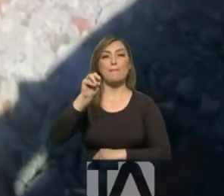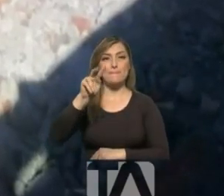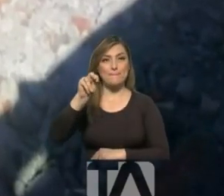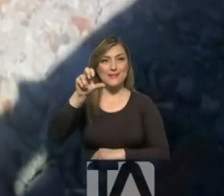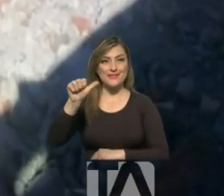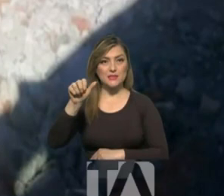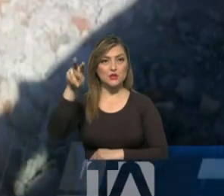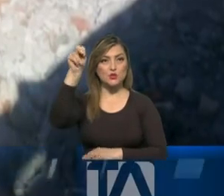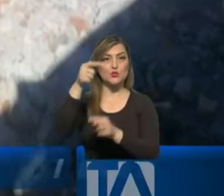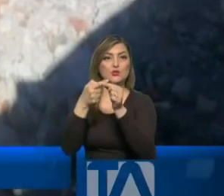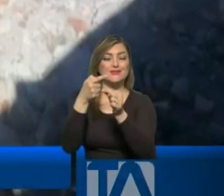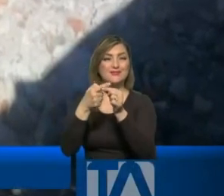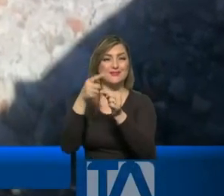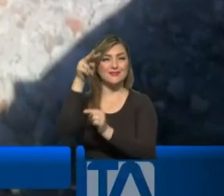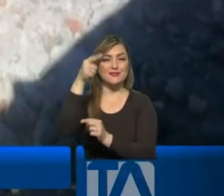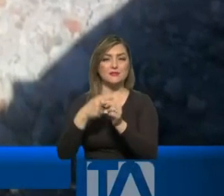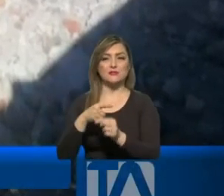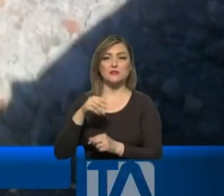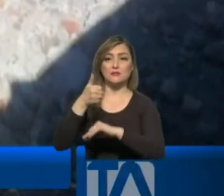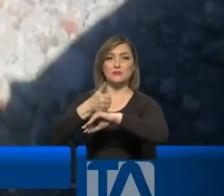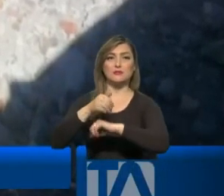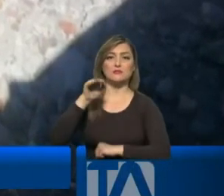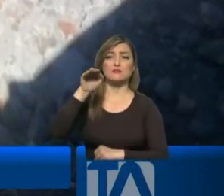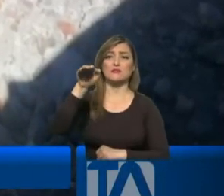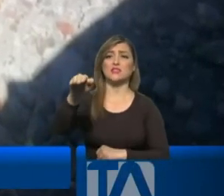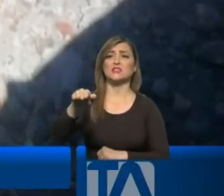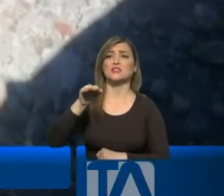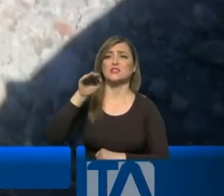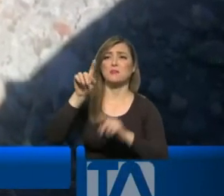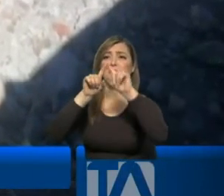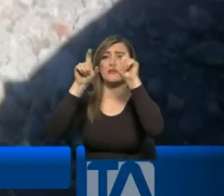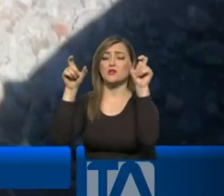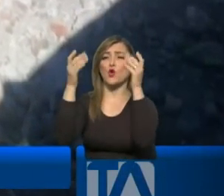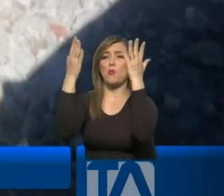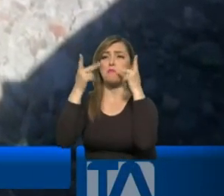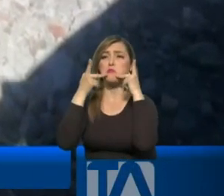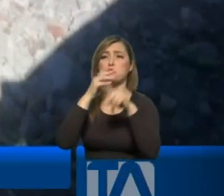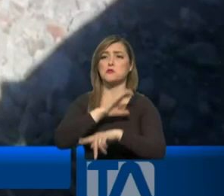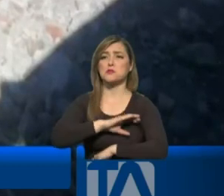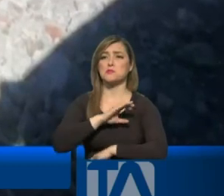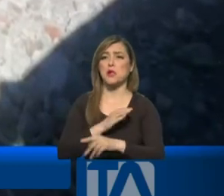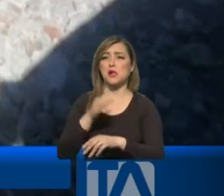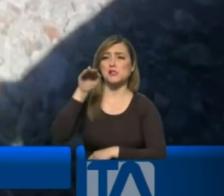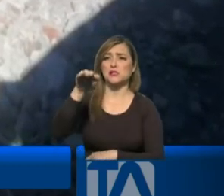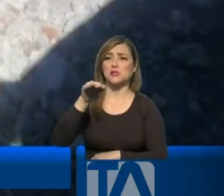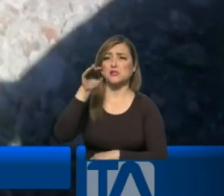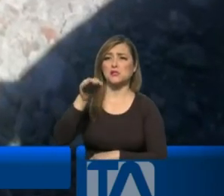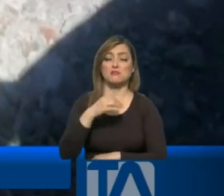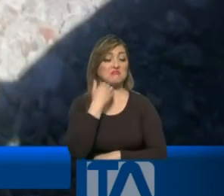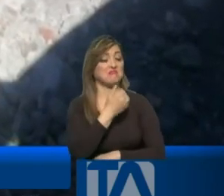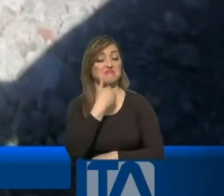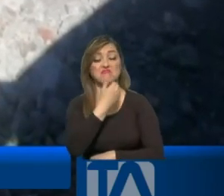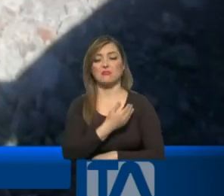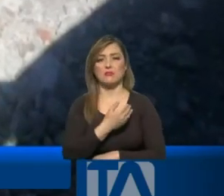Quito aseguran que a pesar de sus reiteradas peticiones a la empresa metropolitana de obras públicas, sus pedidos no son escuchados y los baches cada vez